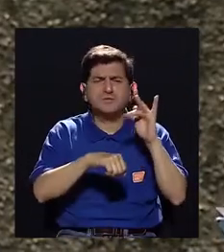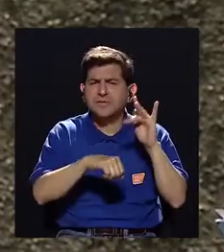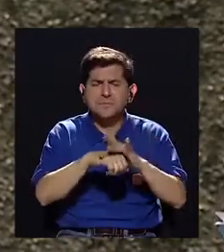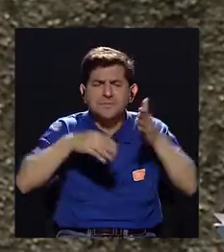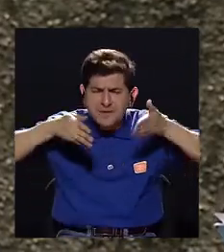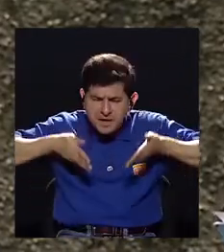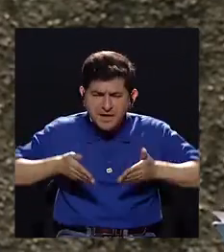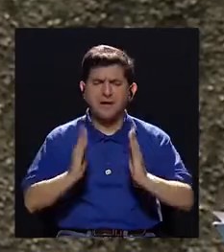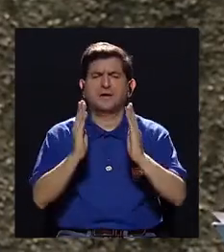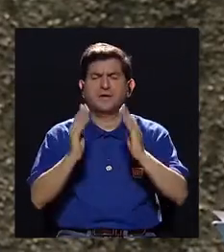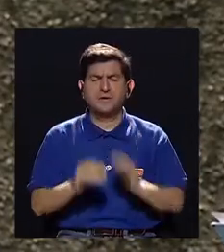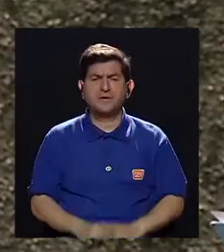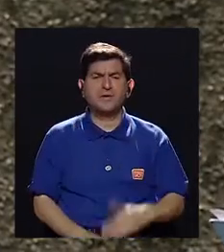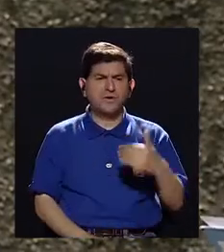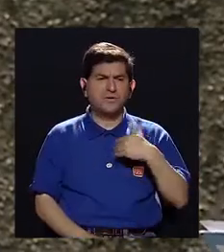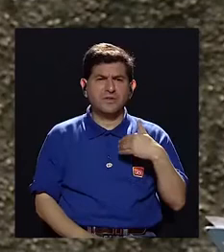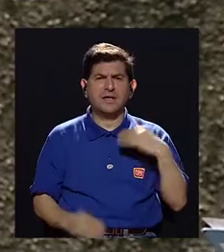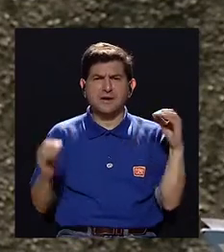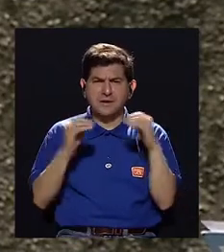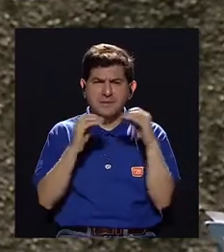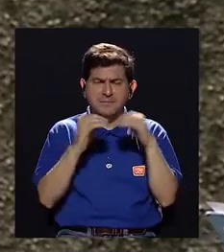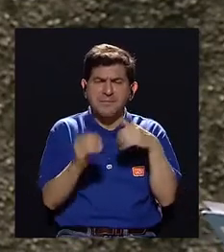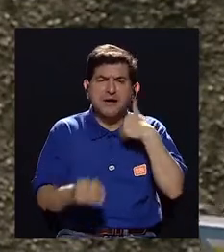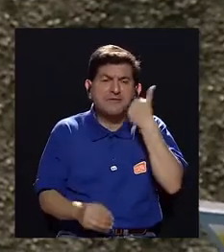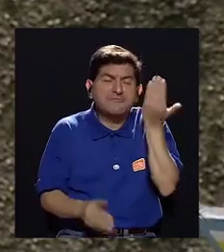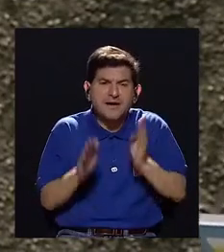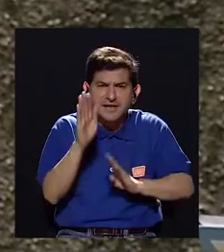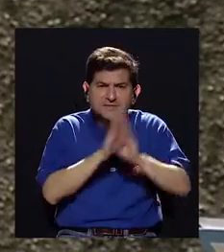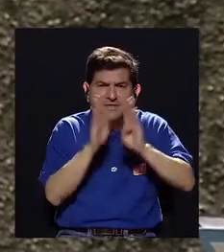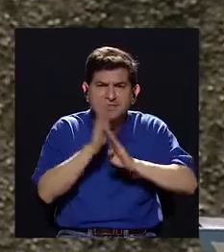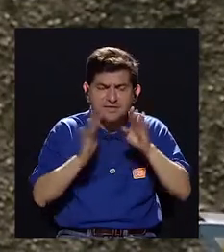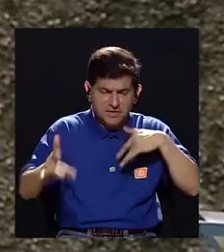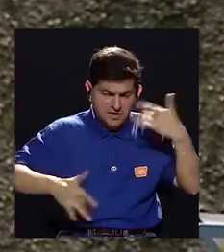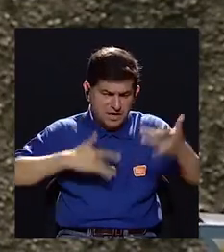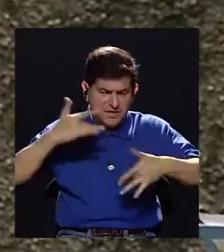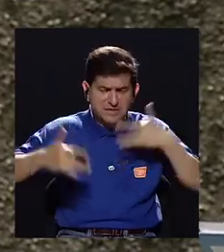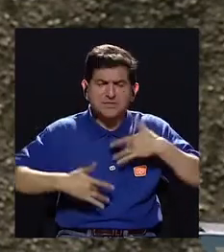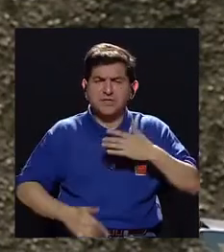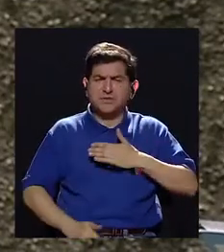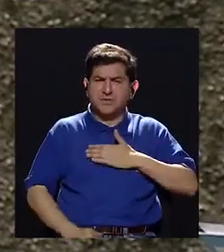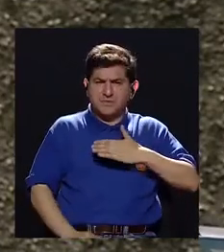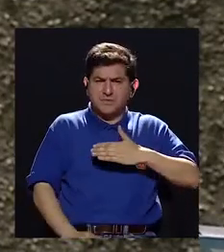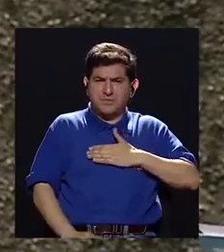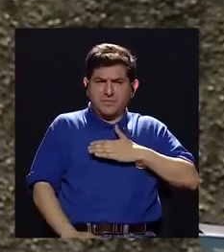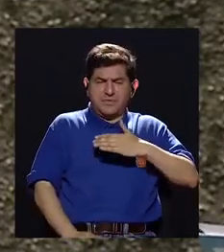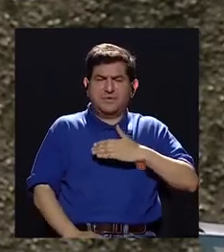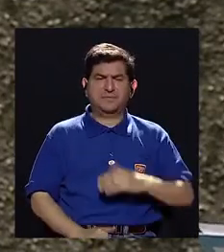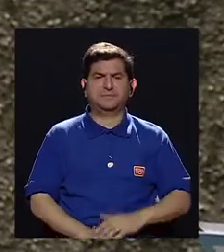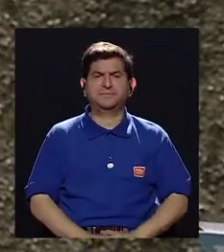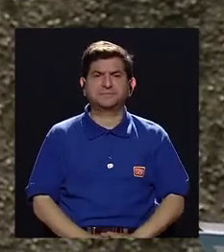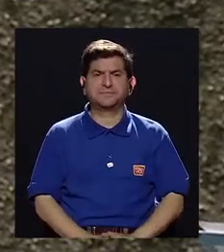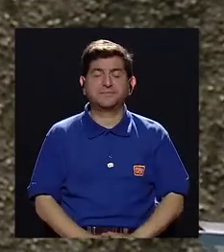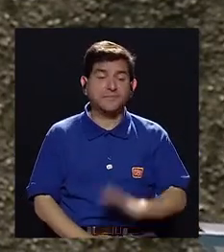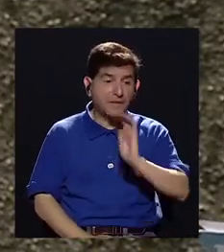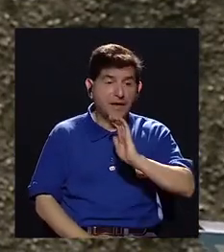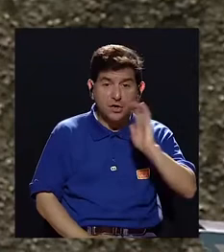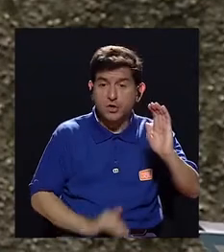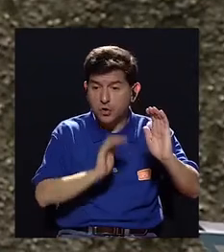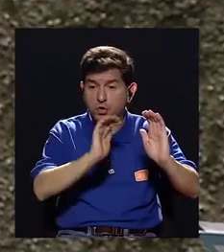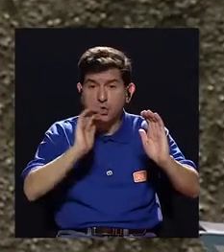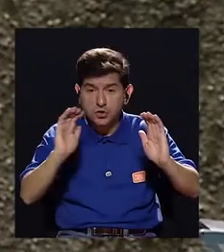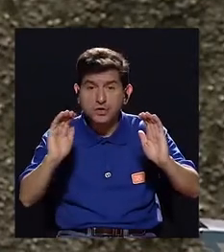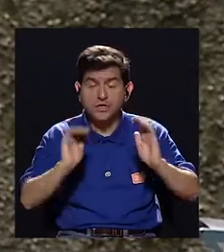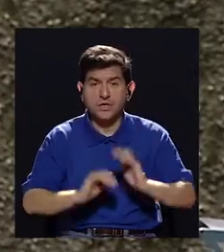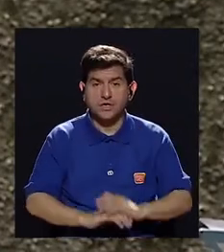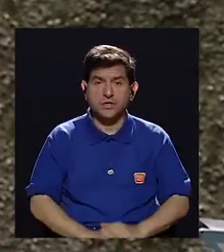tienen particularmente una mayor predisposición de desarrollar síntomas de asma y los niños